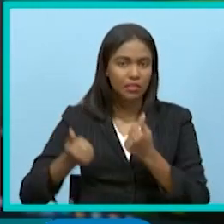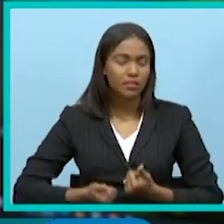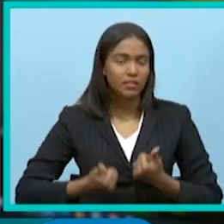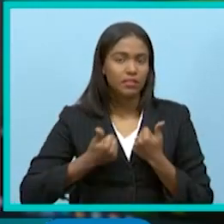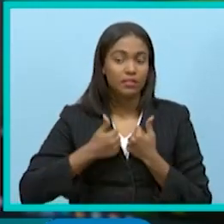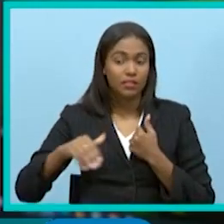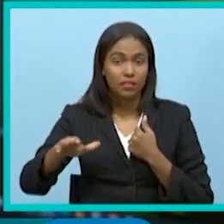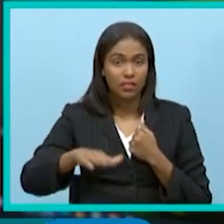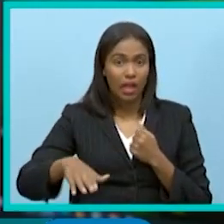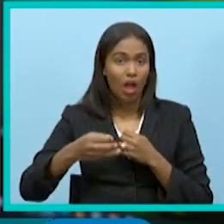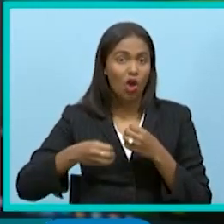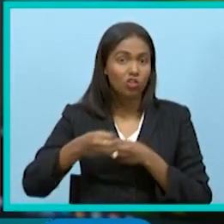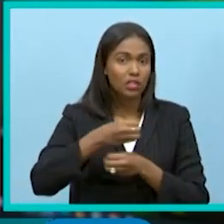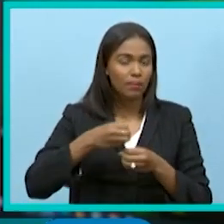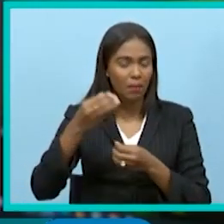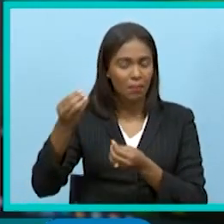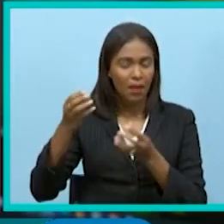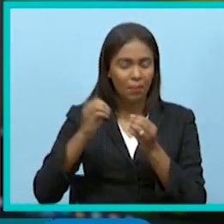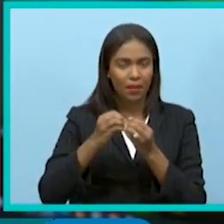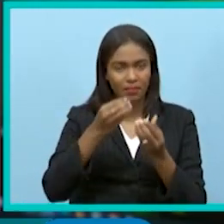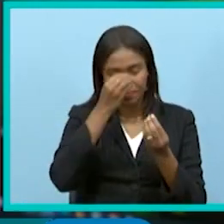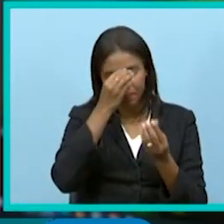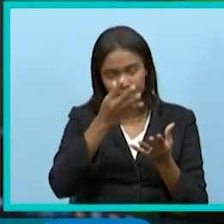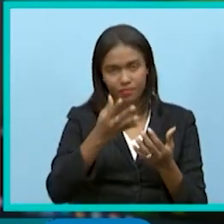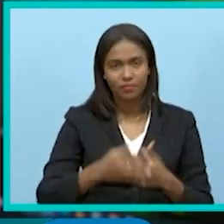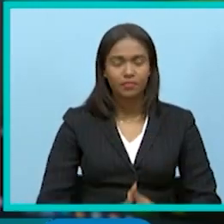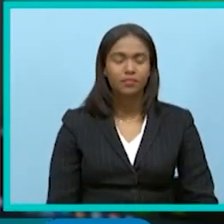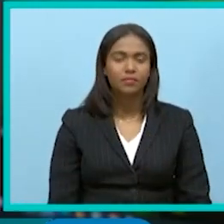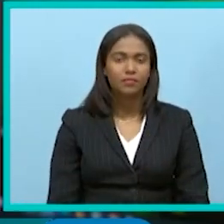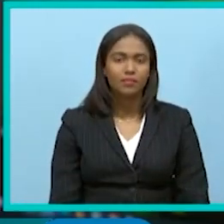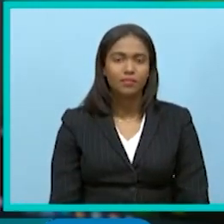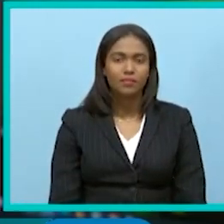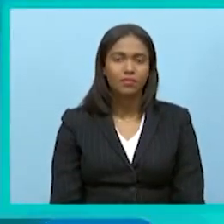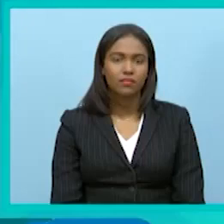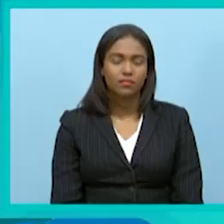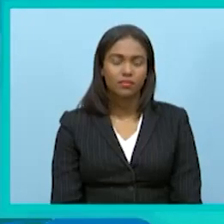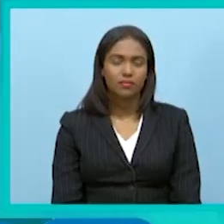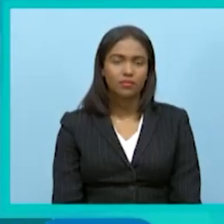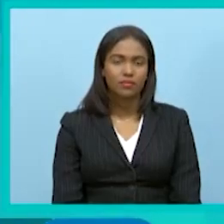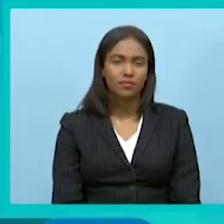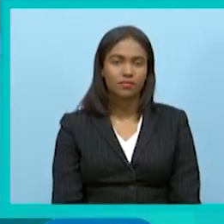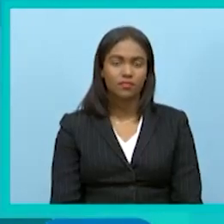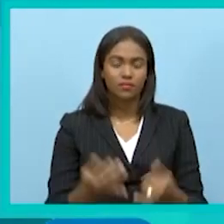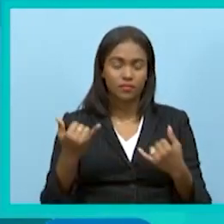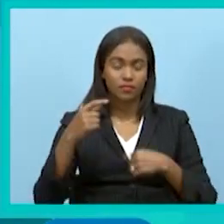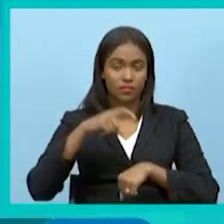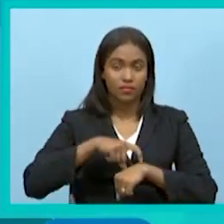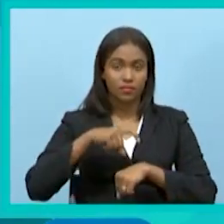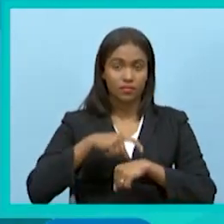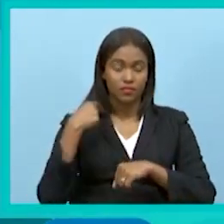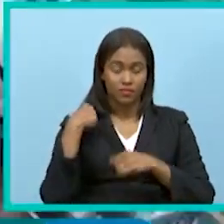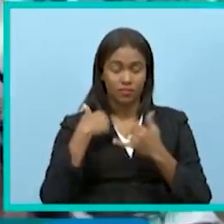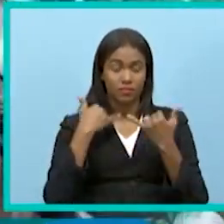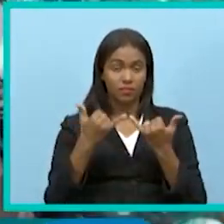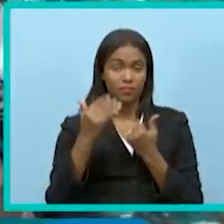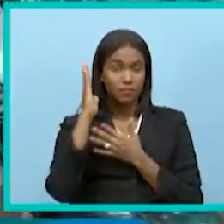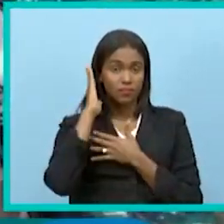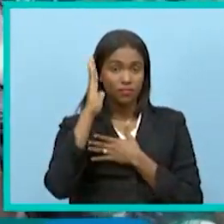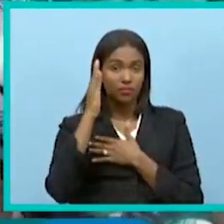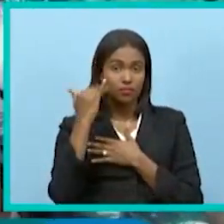personas de ese sector. Silvia, tienes más detalles. Adelante, compañera. Buenas tardes. Señores, en este momento nosotros vamos